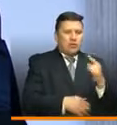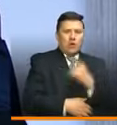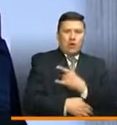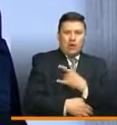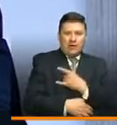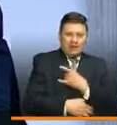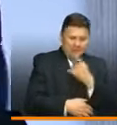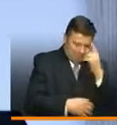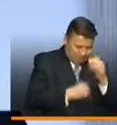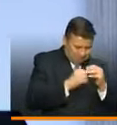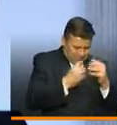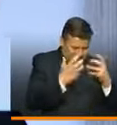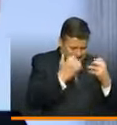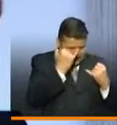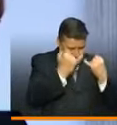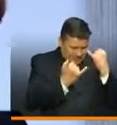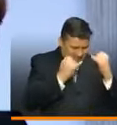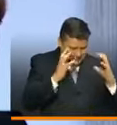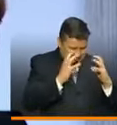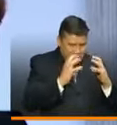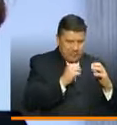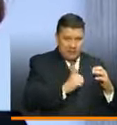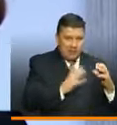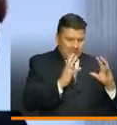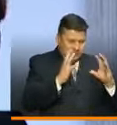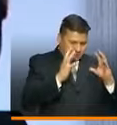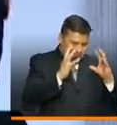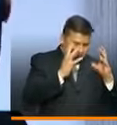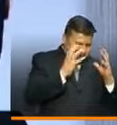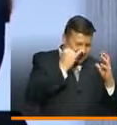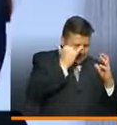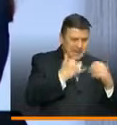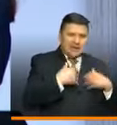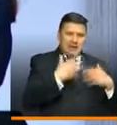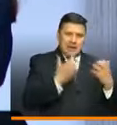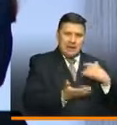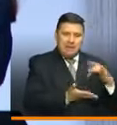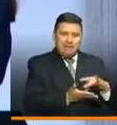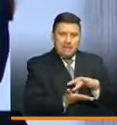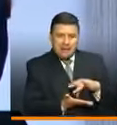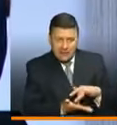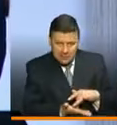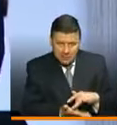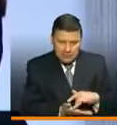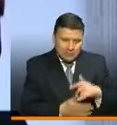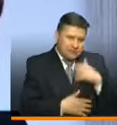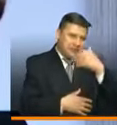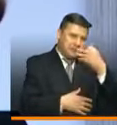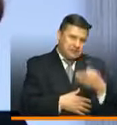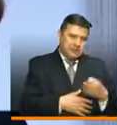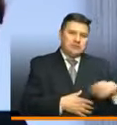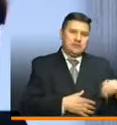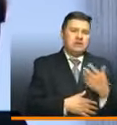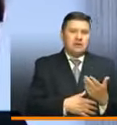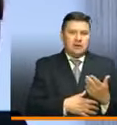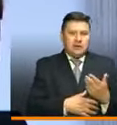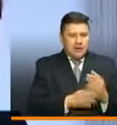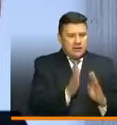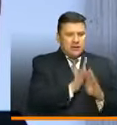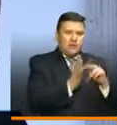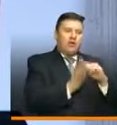que a través de sus facultades de diseño y de medicina nos han dicho queremos participar realmente en lo que sea el